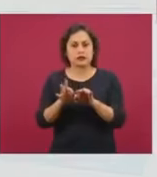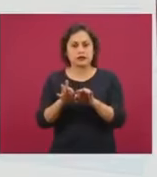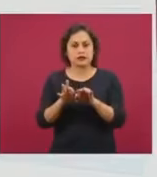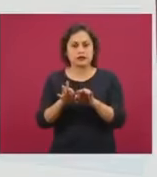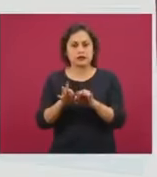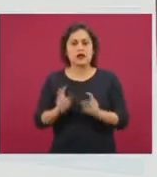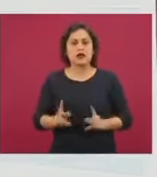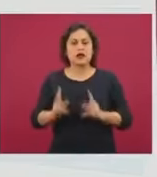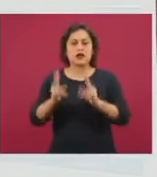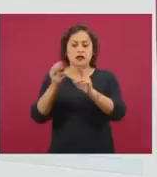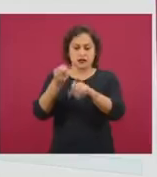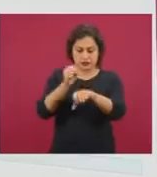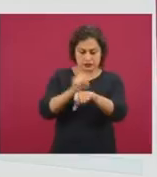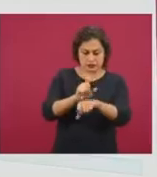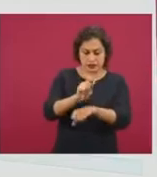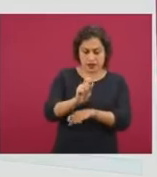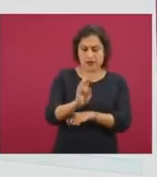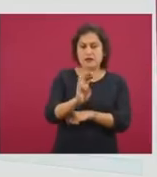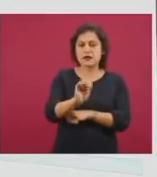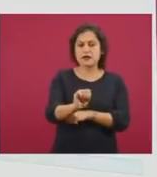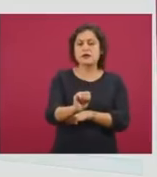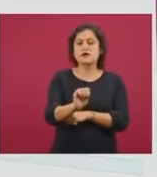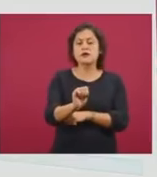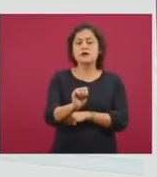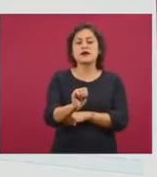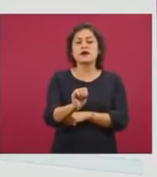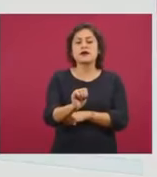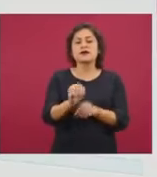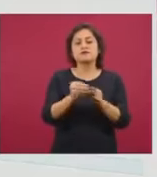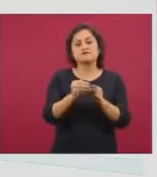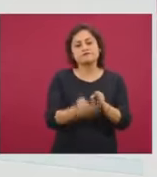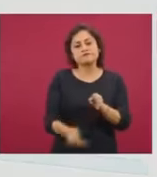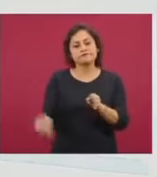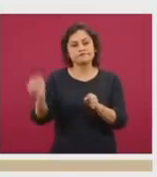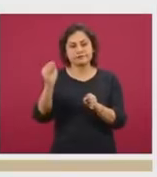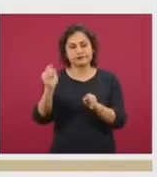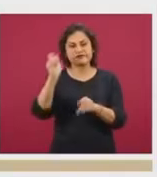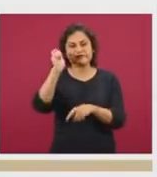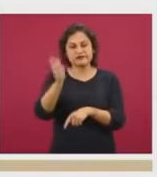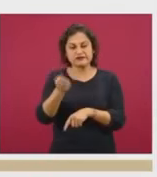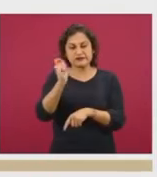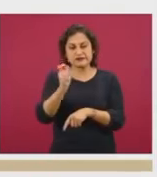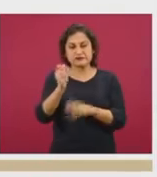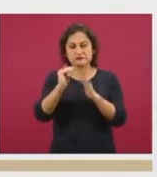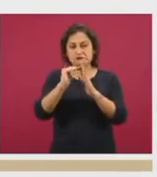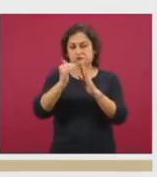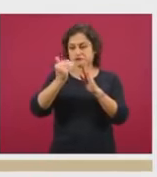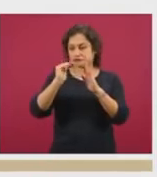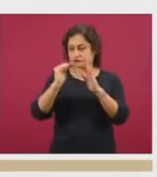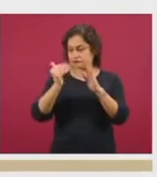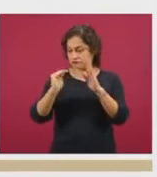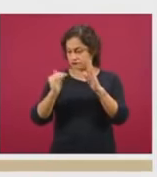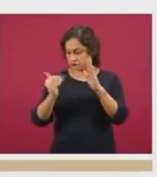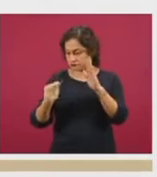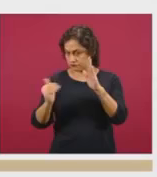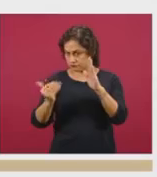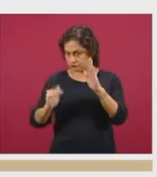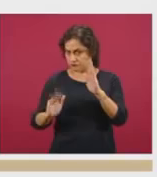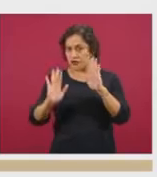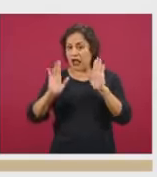semana 29, y a partir de ahí prácticamente ha tenido una tendencia de descenso que se tendrá que